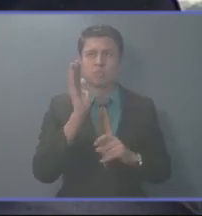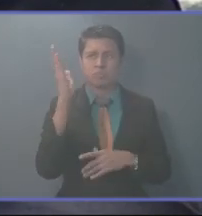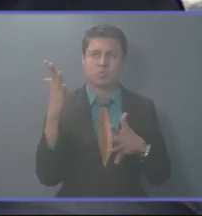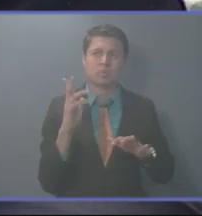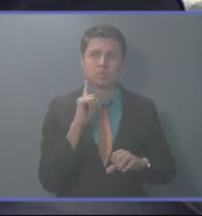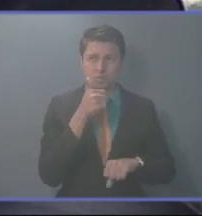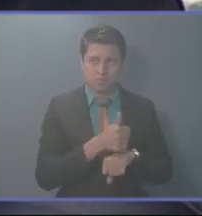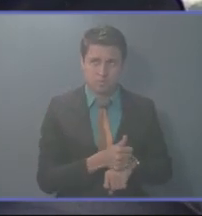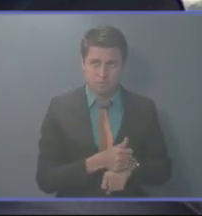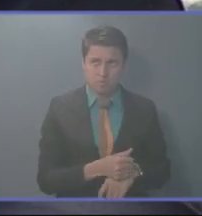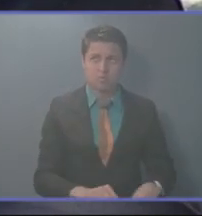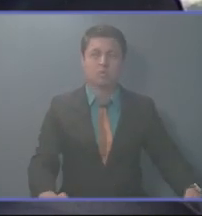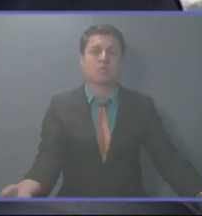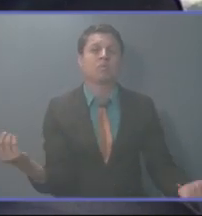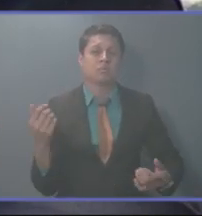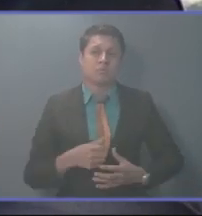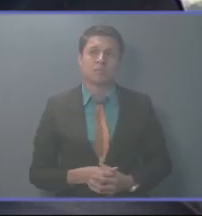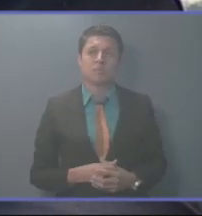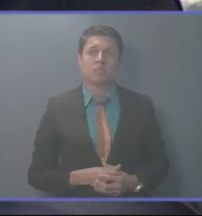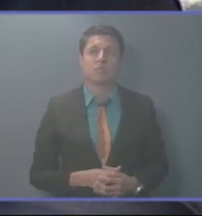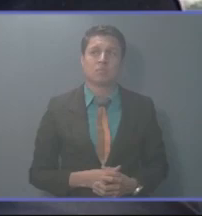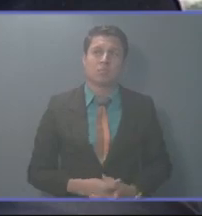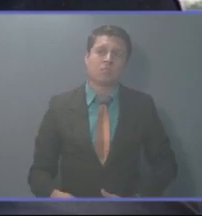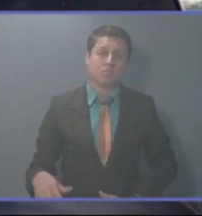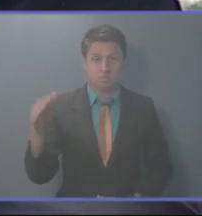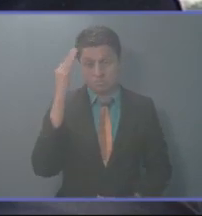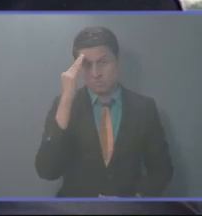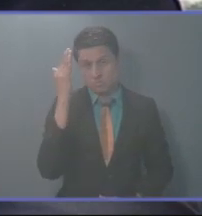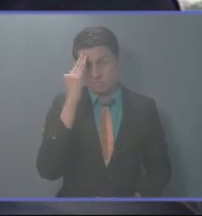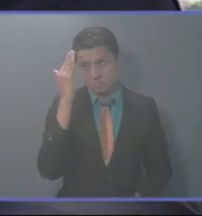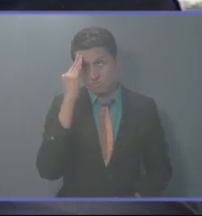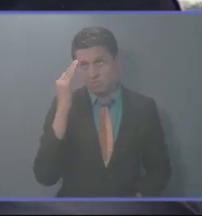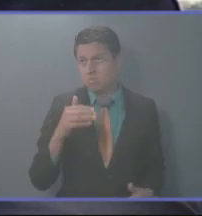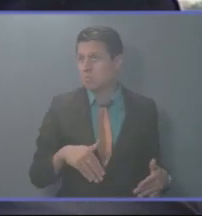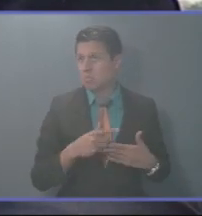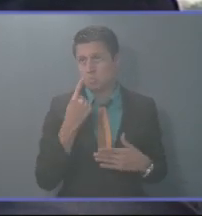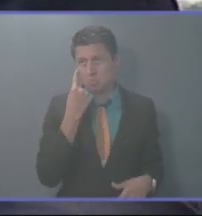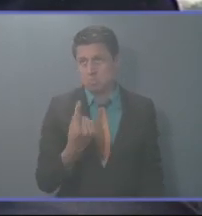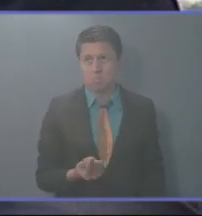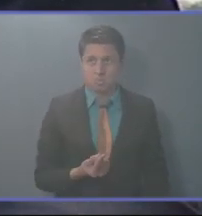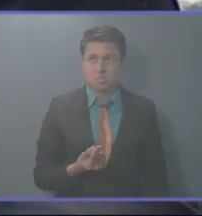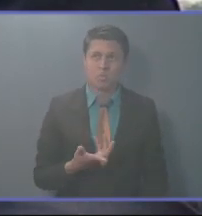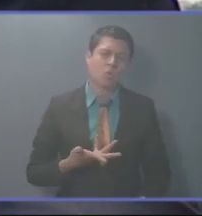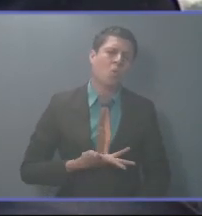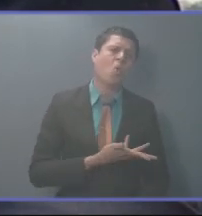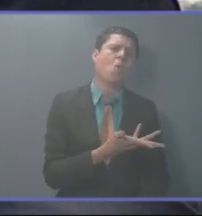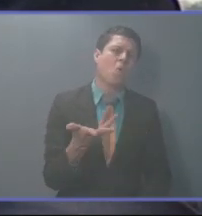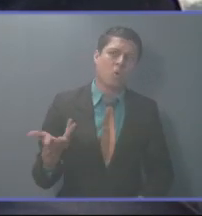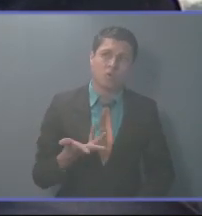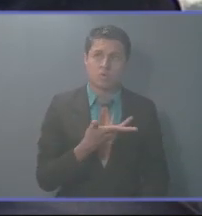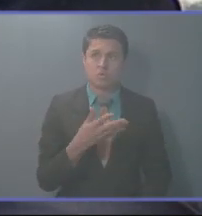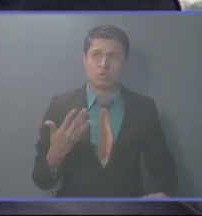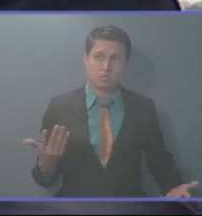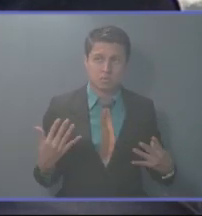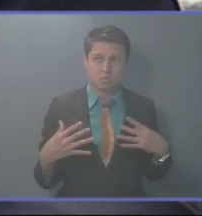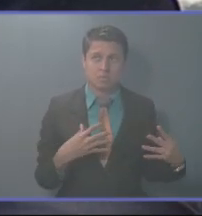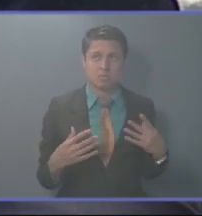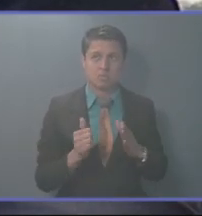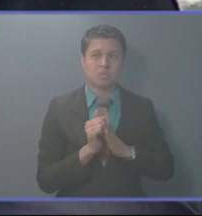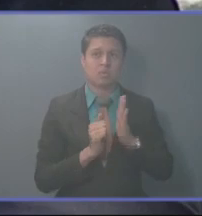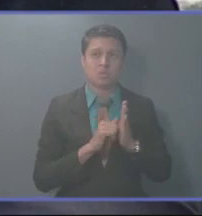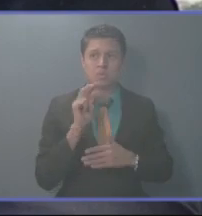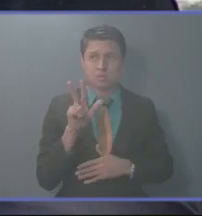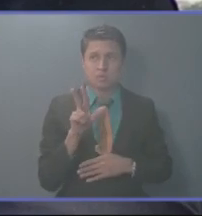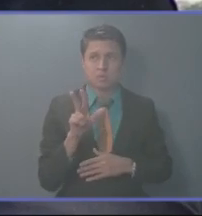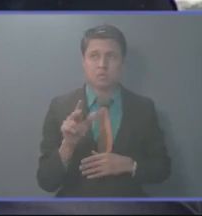constituido, con garantías judiciales reconocidas como indispensables. Todos ellos comportamientos prohibidos en el artículo 3